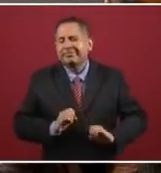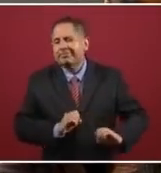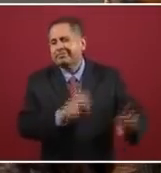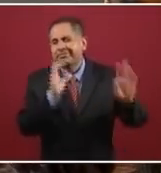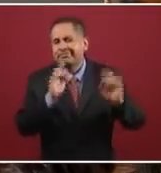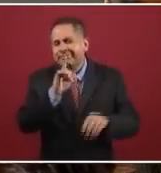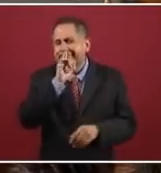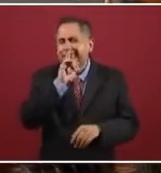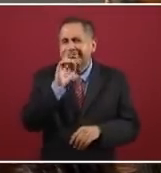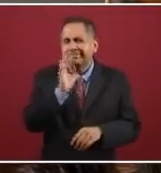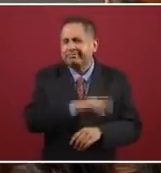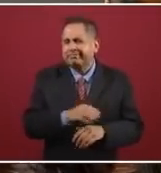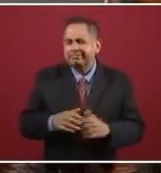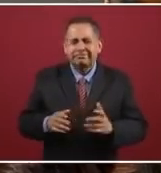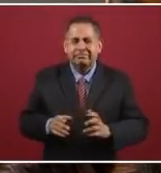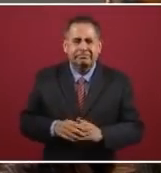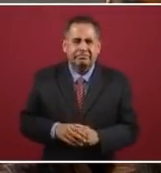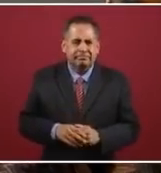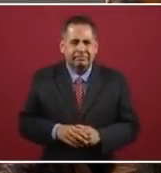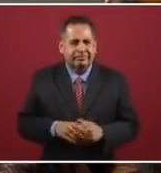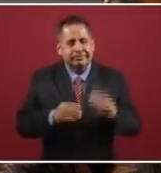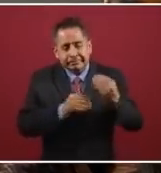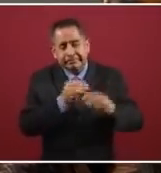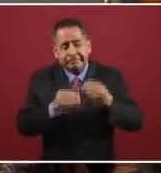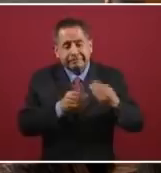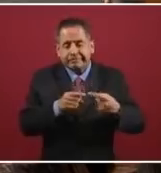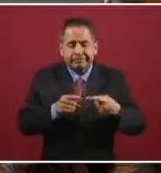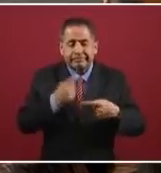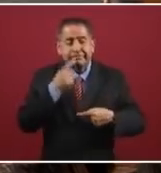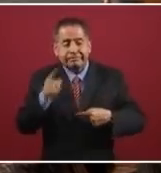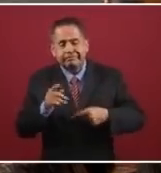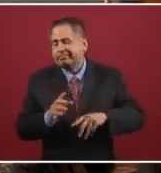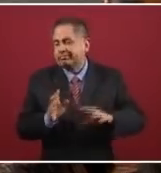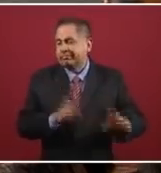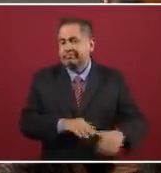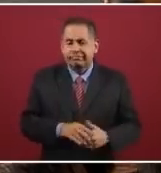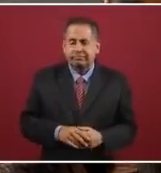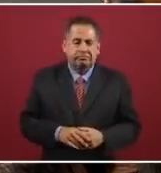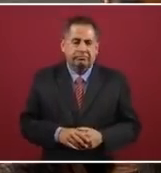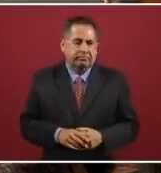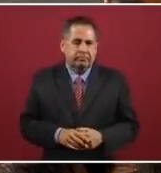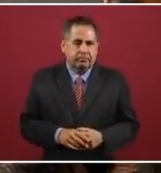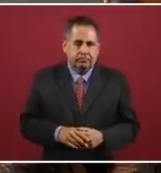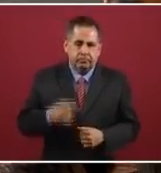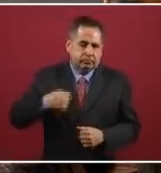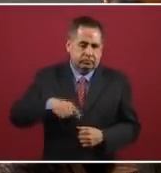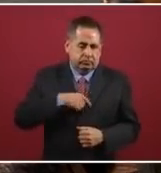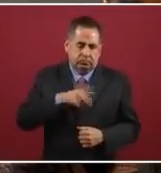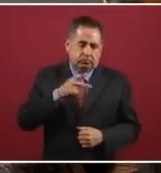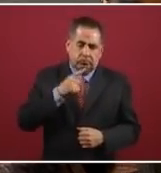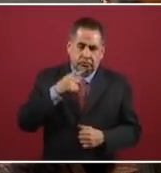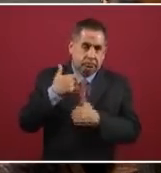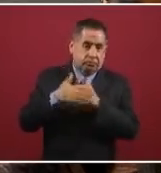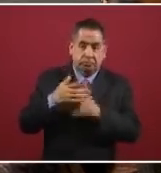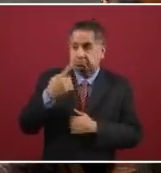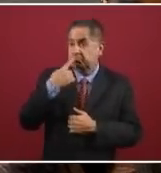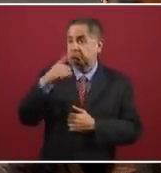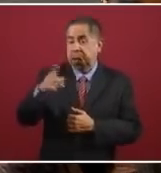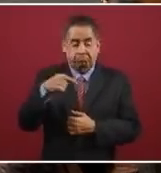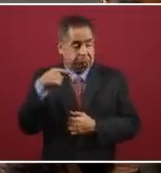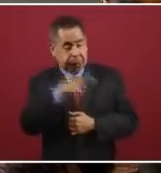en esas querellas. No vamos nosotros a demandar,